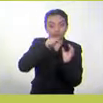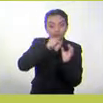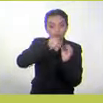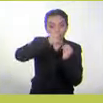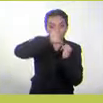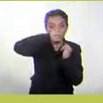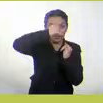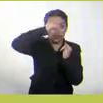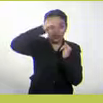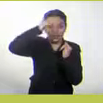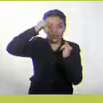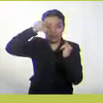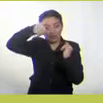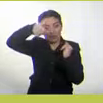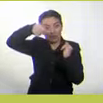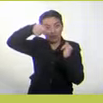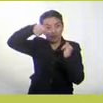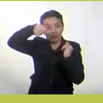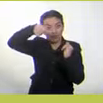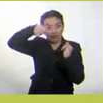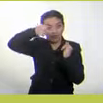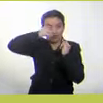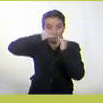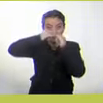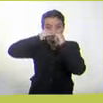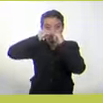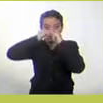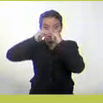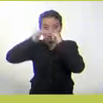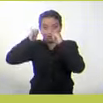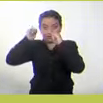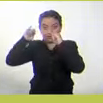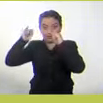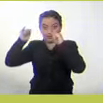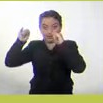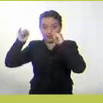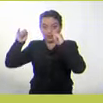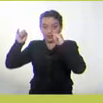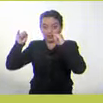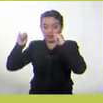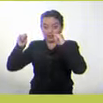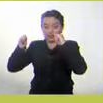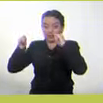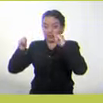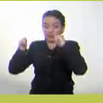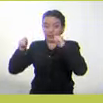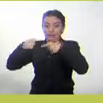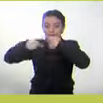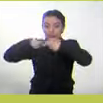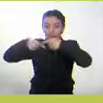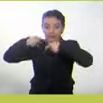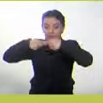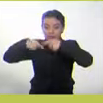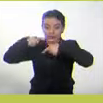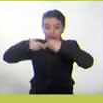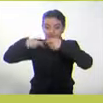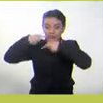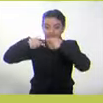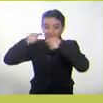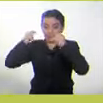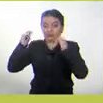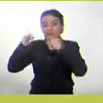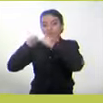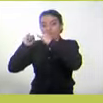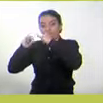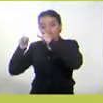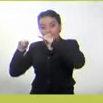interruptor. Cerramos el interruptor y la corriente pasa por la resistencia. Luego, y